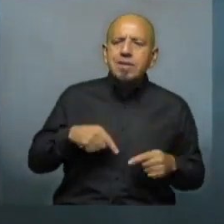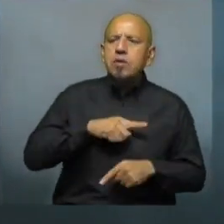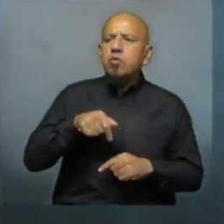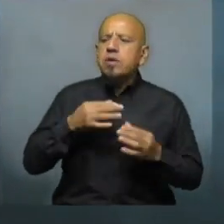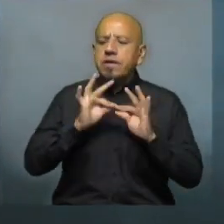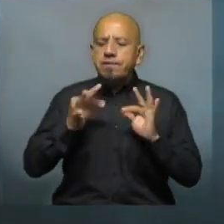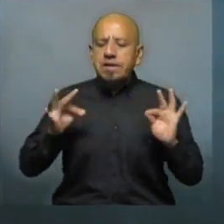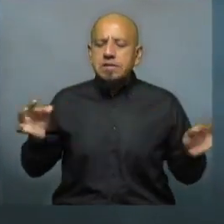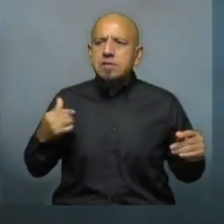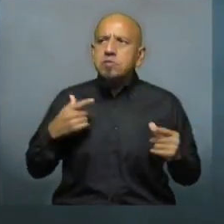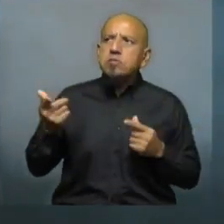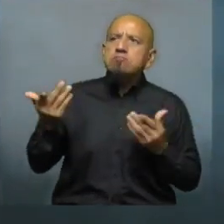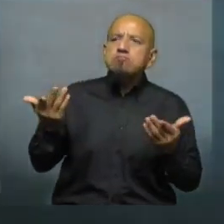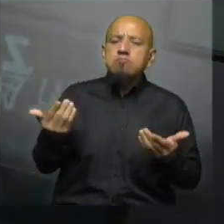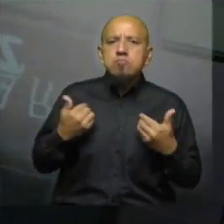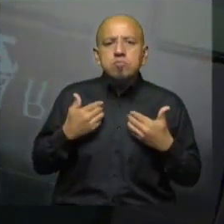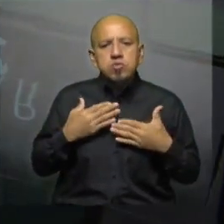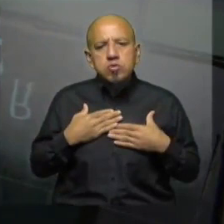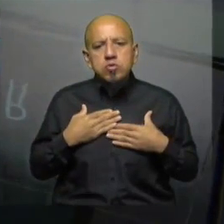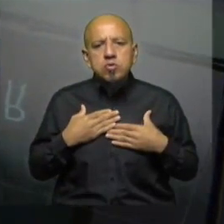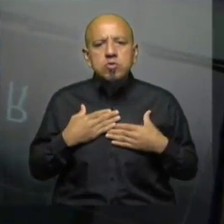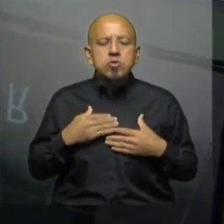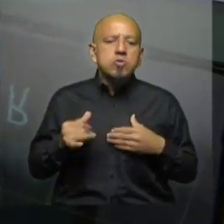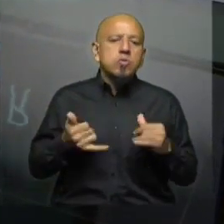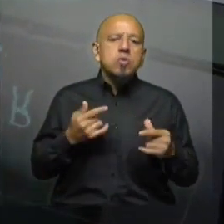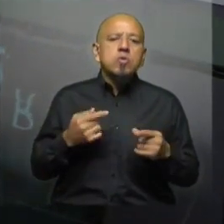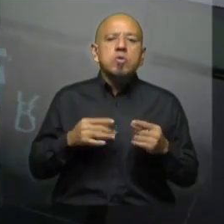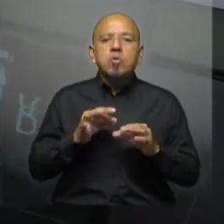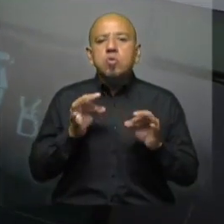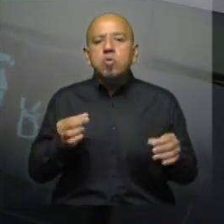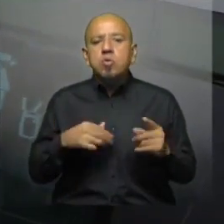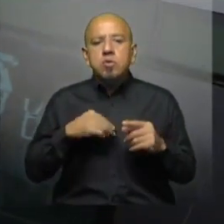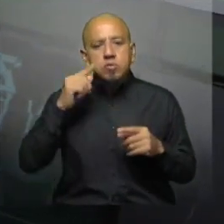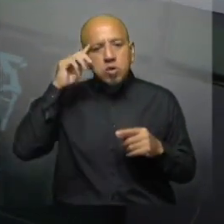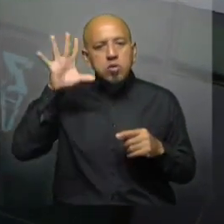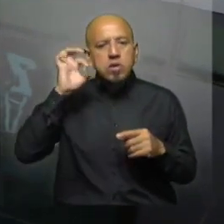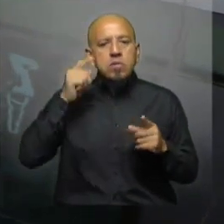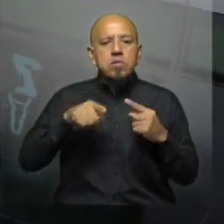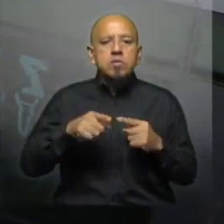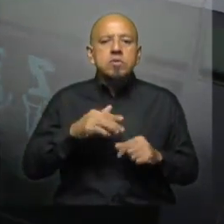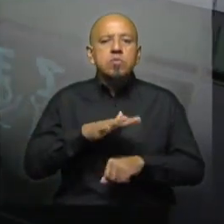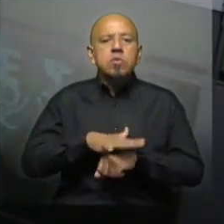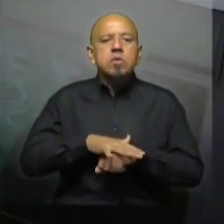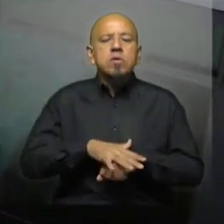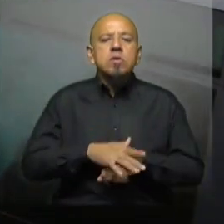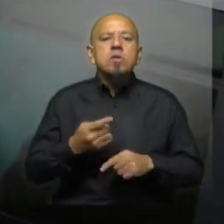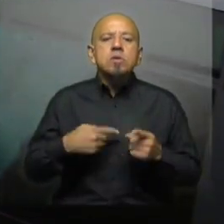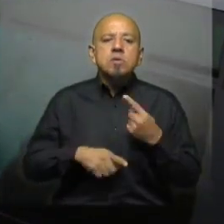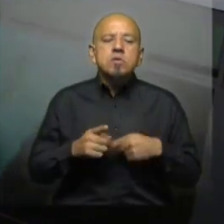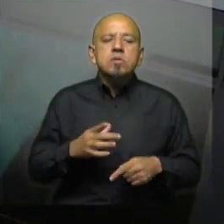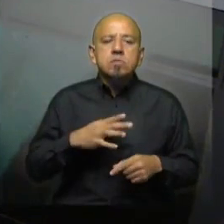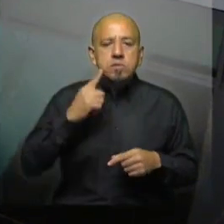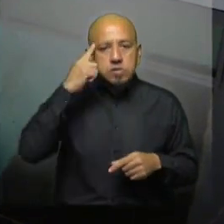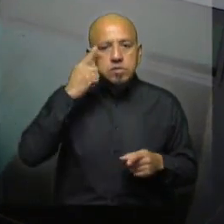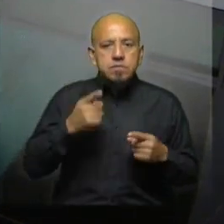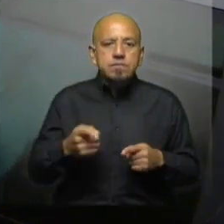las frases con las que nosotros después nos quedamos jugando o que recordamos mucho el momento en el que sucedieron? Entonces nos pusimos a pensar,